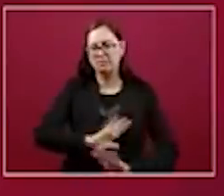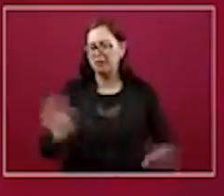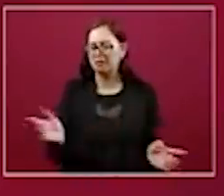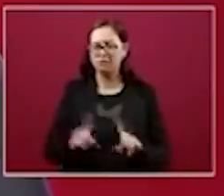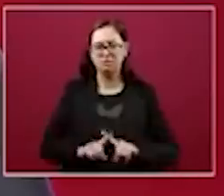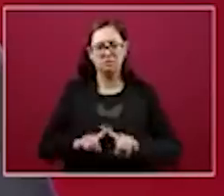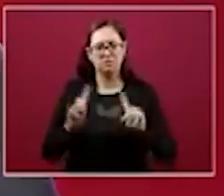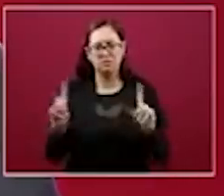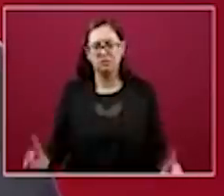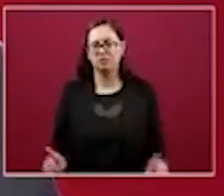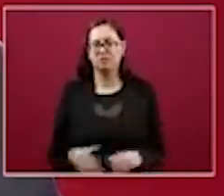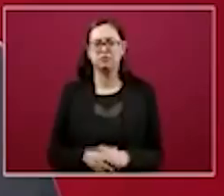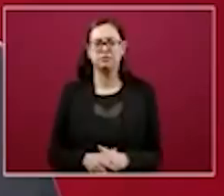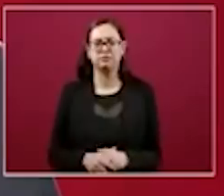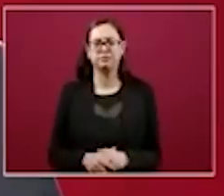Ya no hay